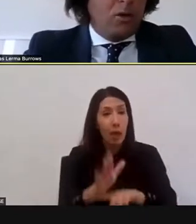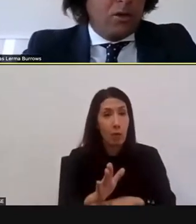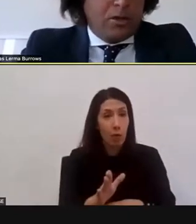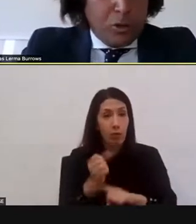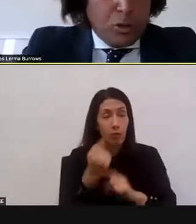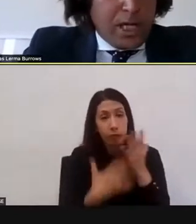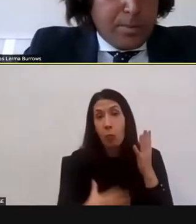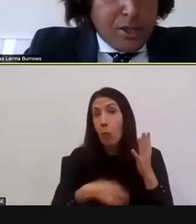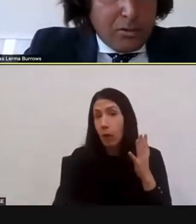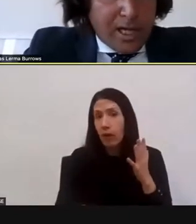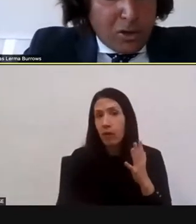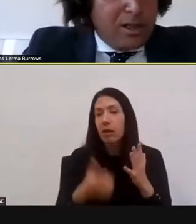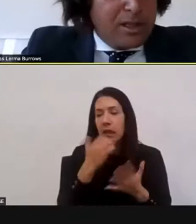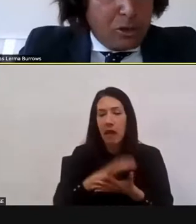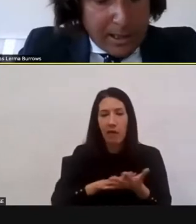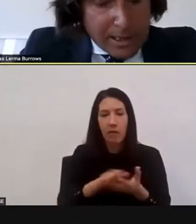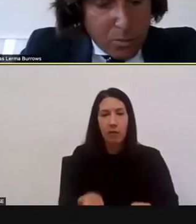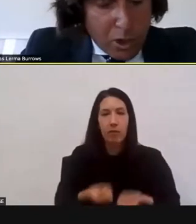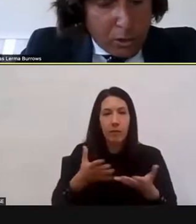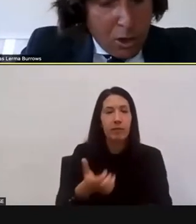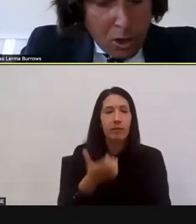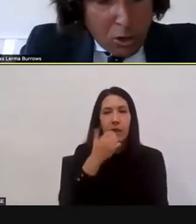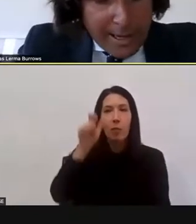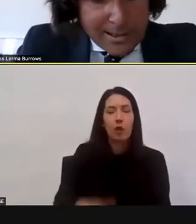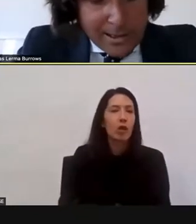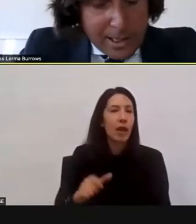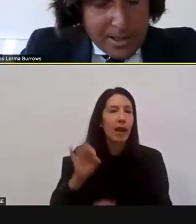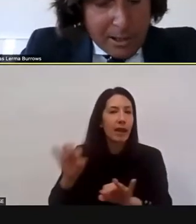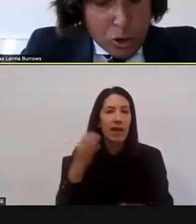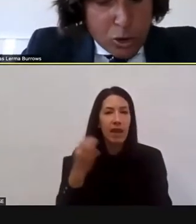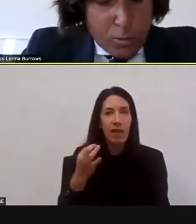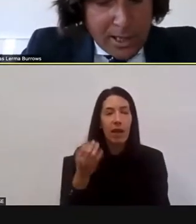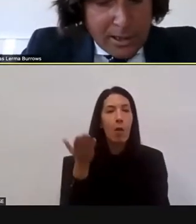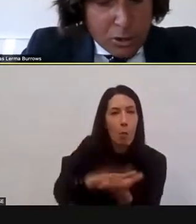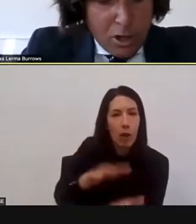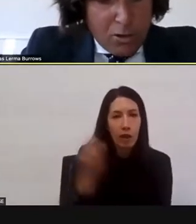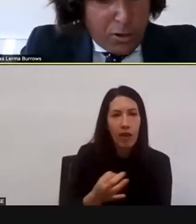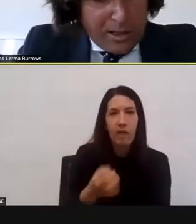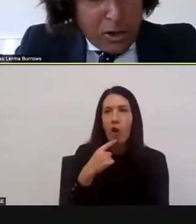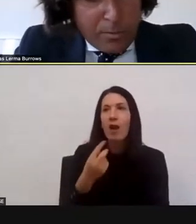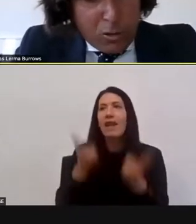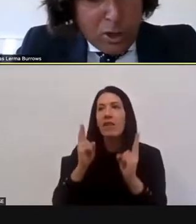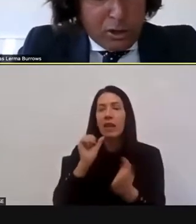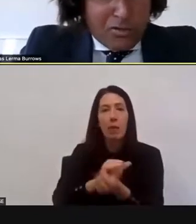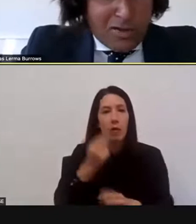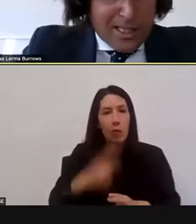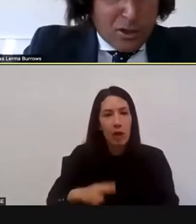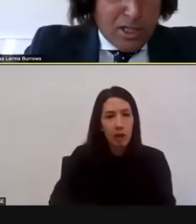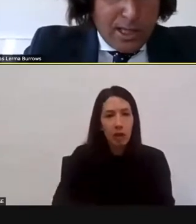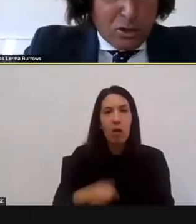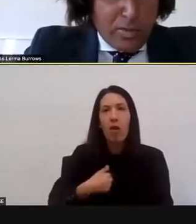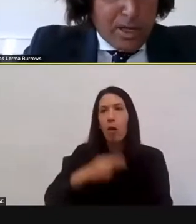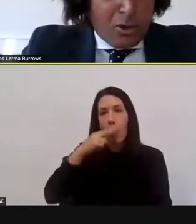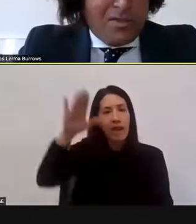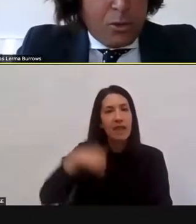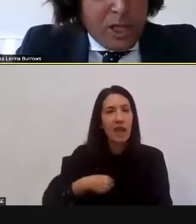Cuando decimos una expresión de que Florentino tiene que estar muerto, Goraeta, la libertad de los presos políticos, Florentino mejor muerto, fachas no es delito,